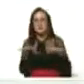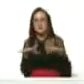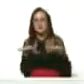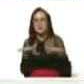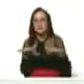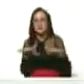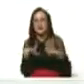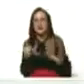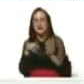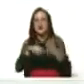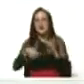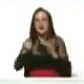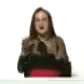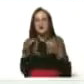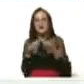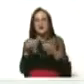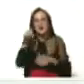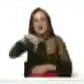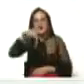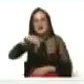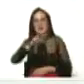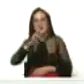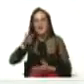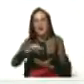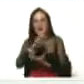estos bloques aquí de la zona central y del 23 de enero. el video.